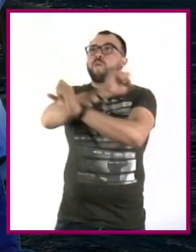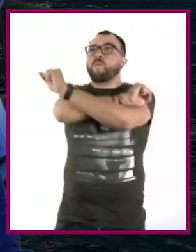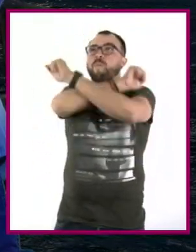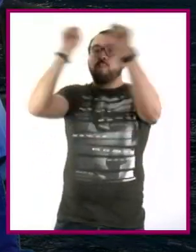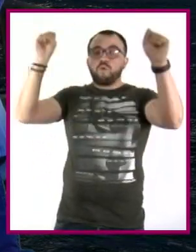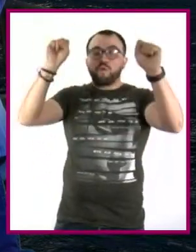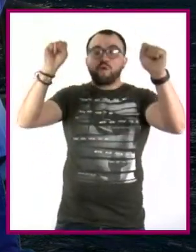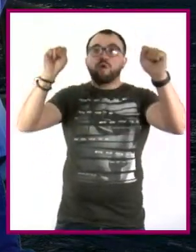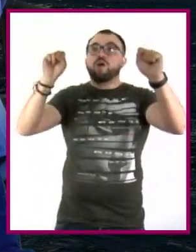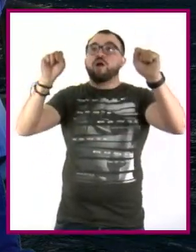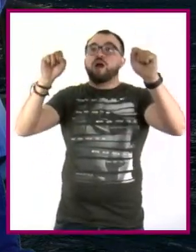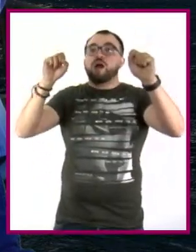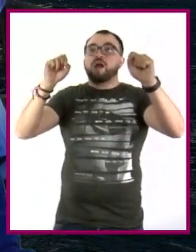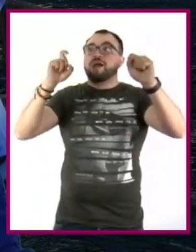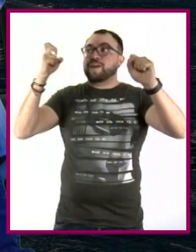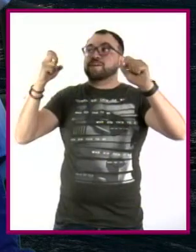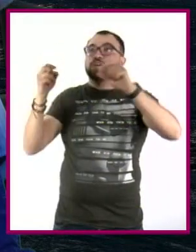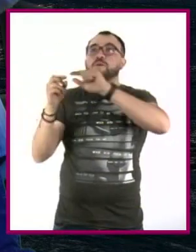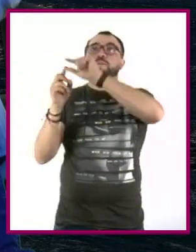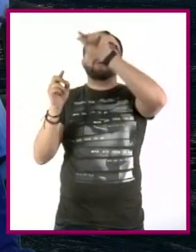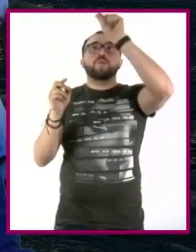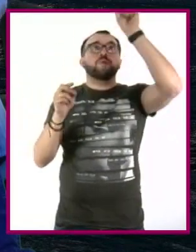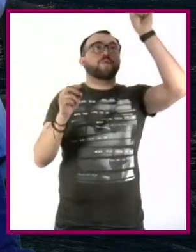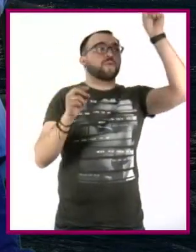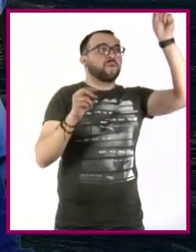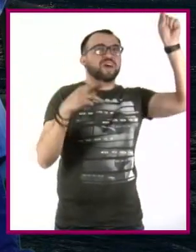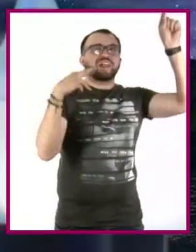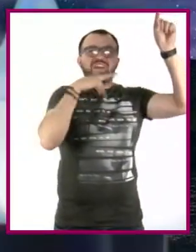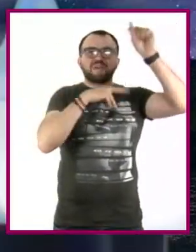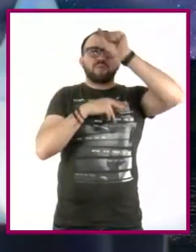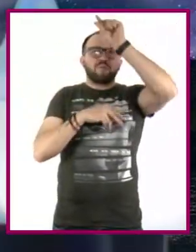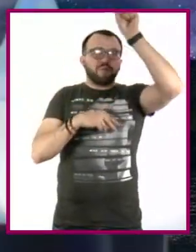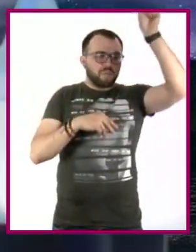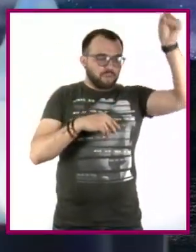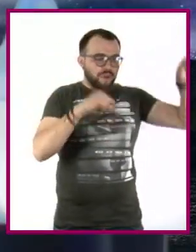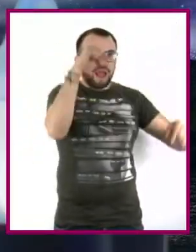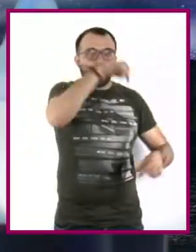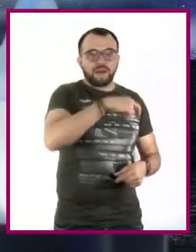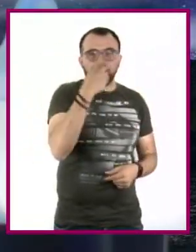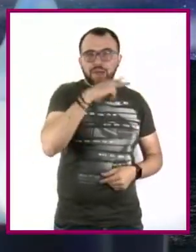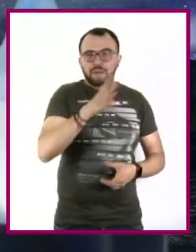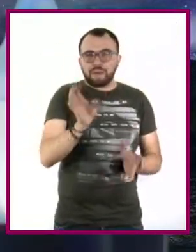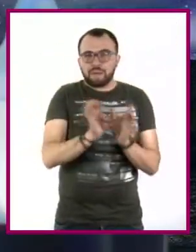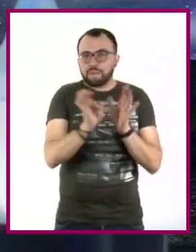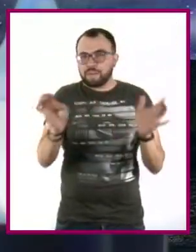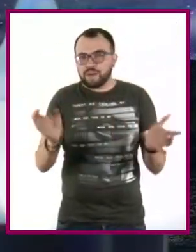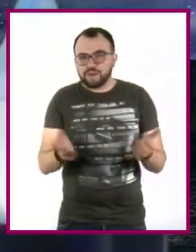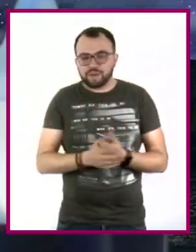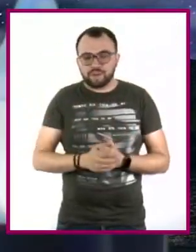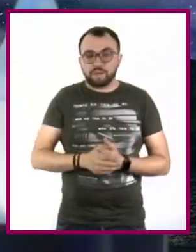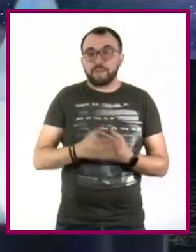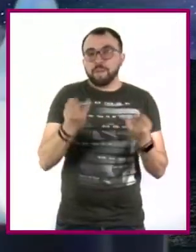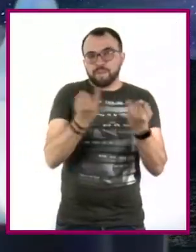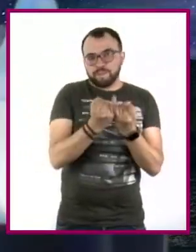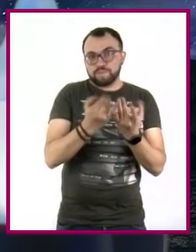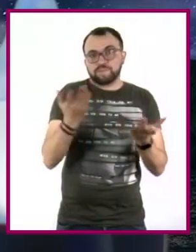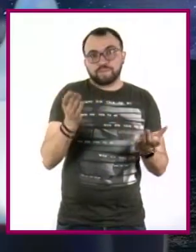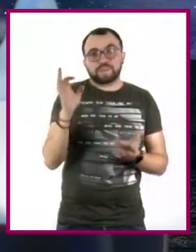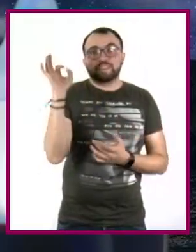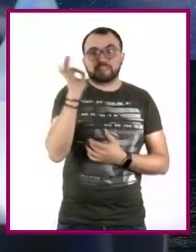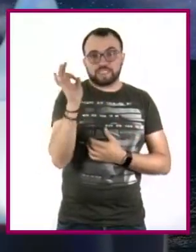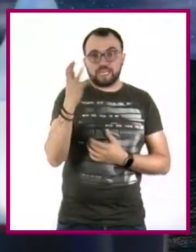hasta aquí nos llegara un pedacito de pólvora viajando a toda velocidad. Bueno, igual si tuviéramos un aparato